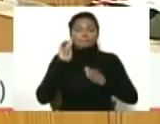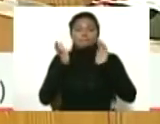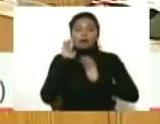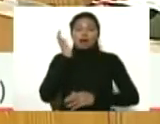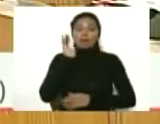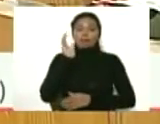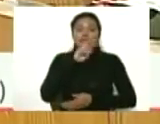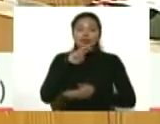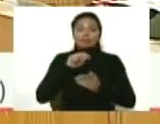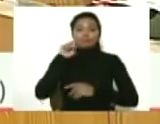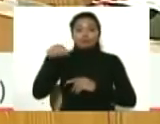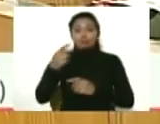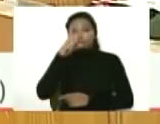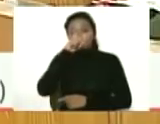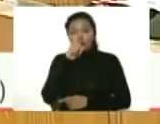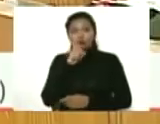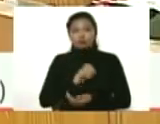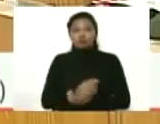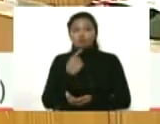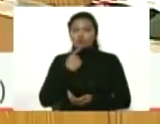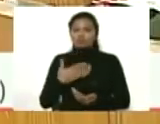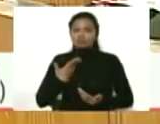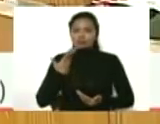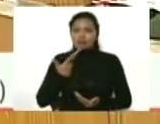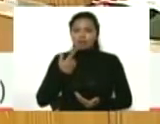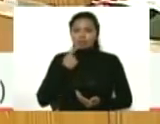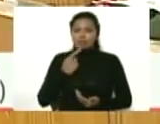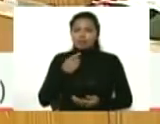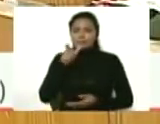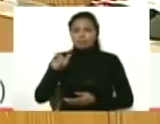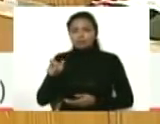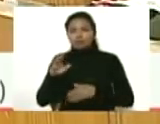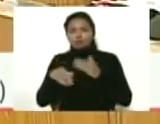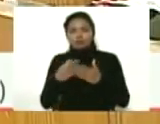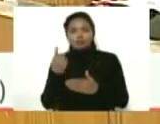el próximo año. Y puedo decirle a la gente que tengo